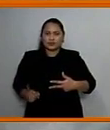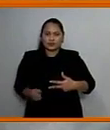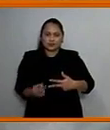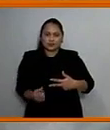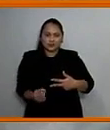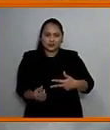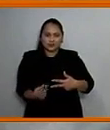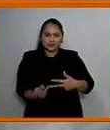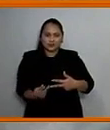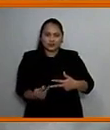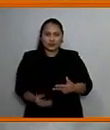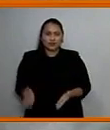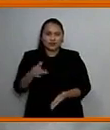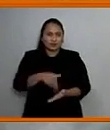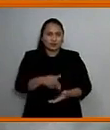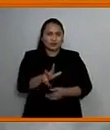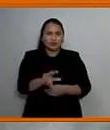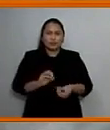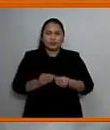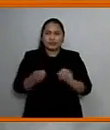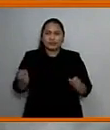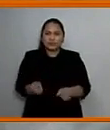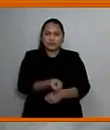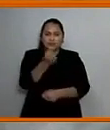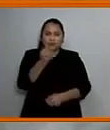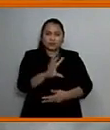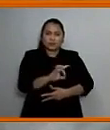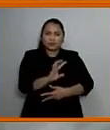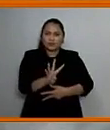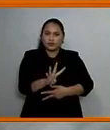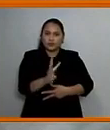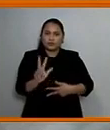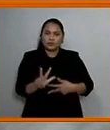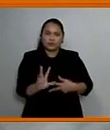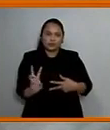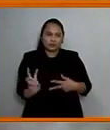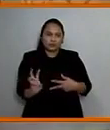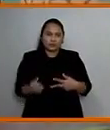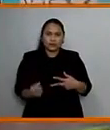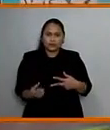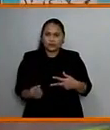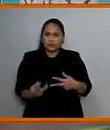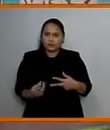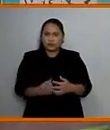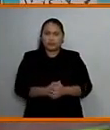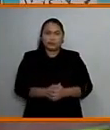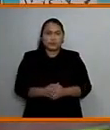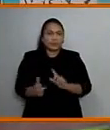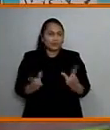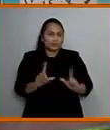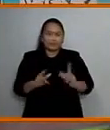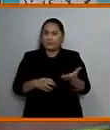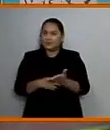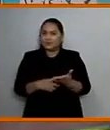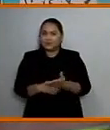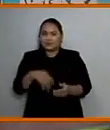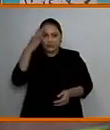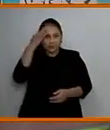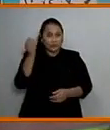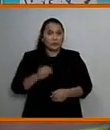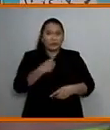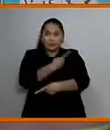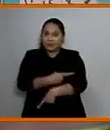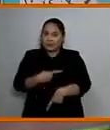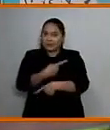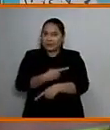12 repito los tres números ganadores 84 36 12 preparen sus boletos porque vamos a